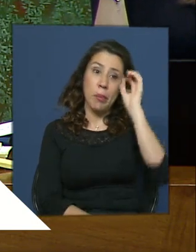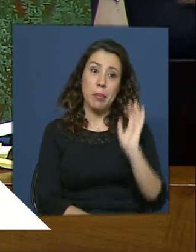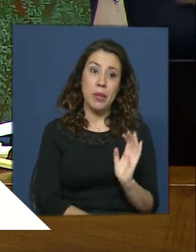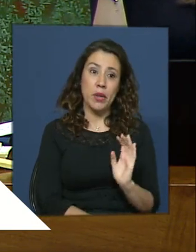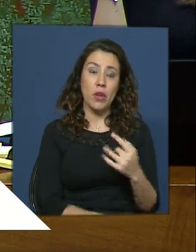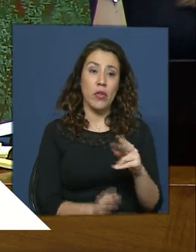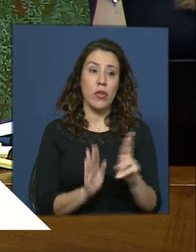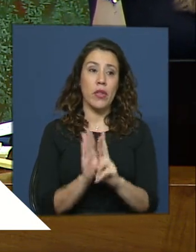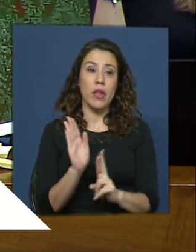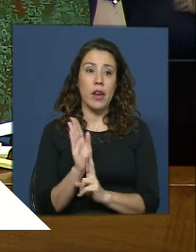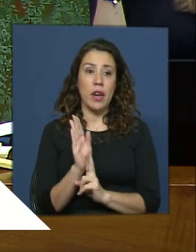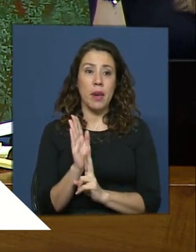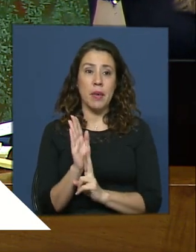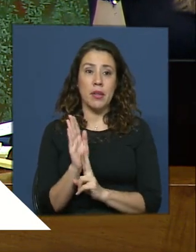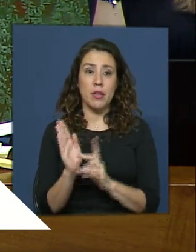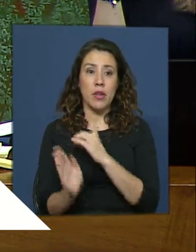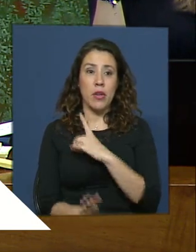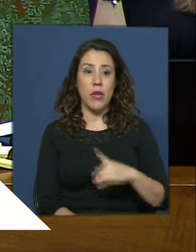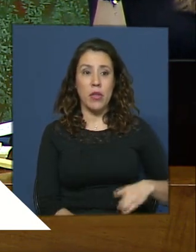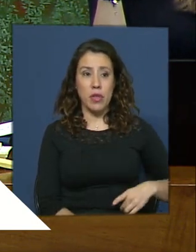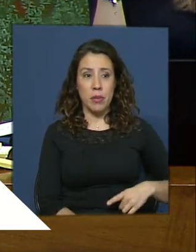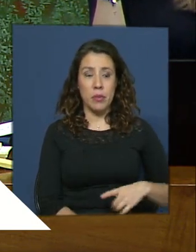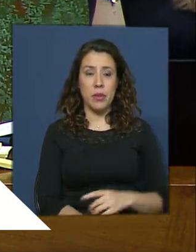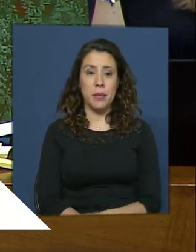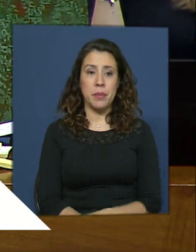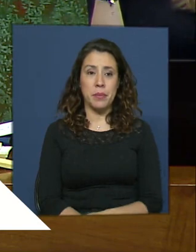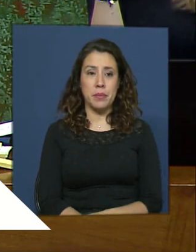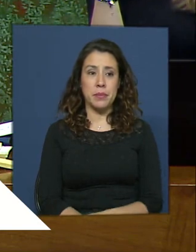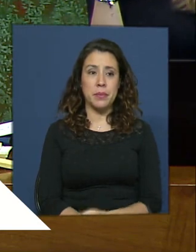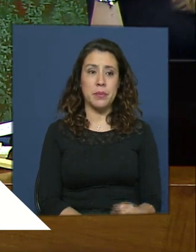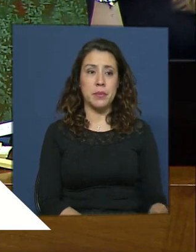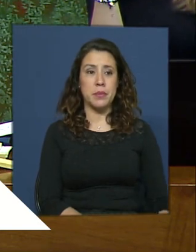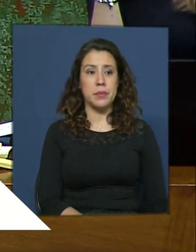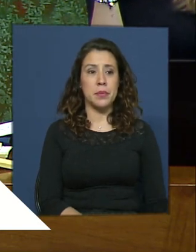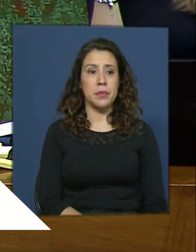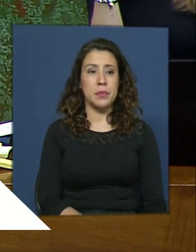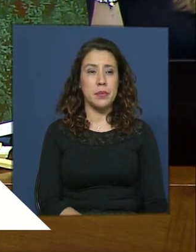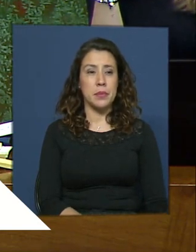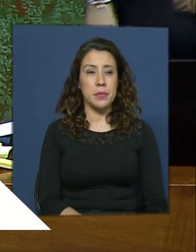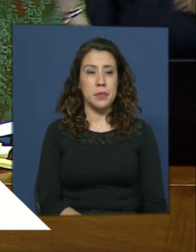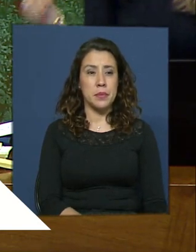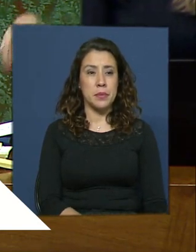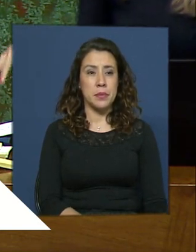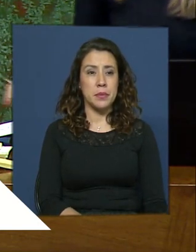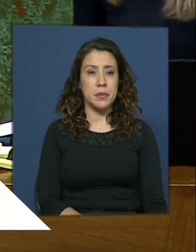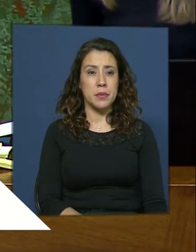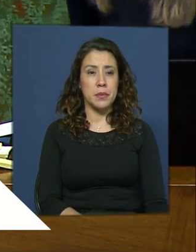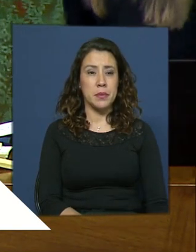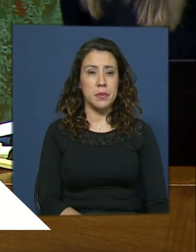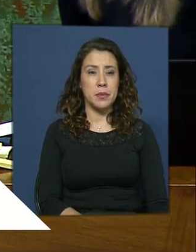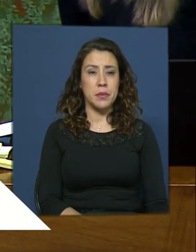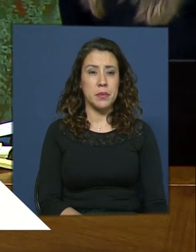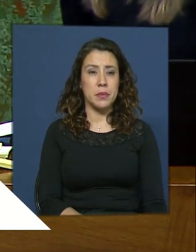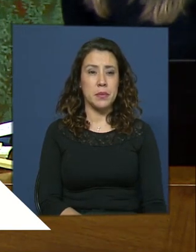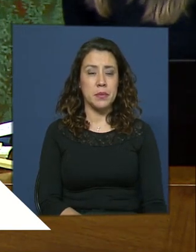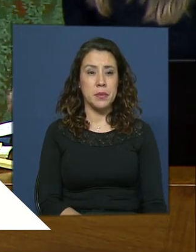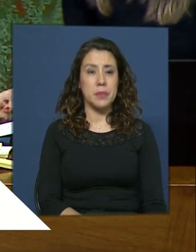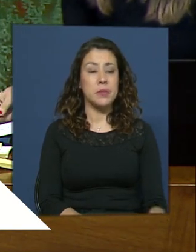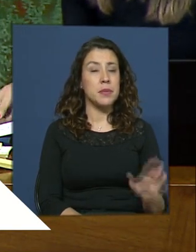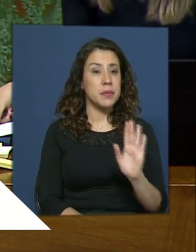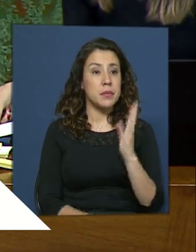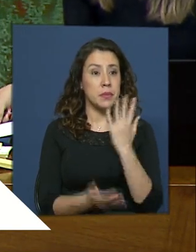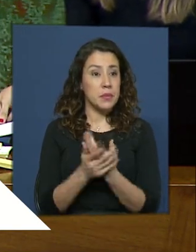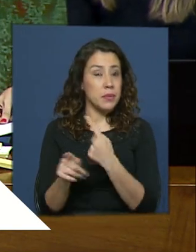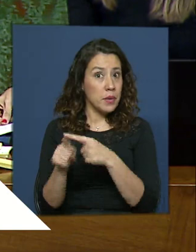al reglamento, diputado Sergio Aguiló. Sí, con la opinión del diputado Sergio Aguiló